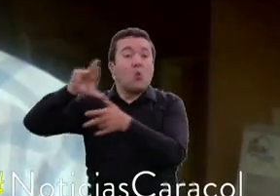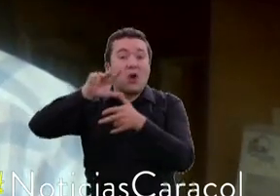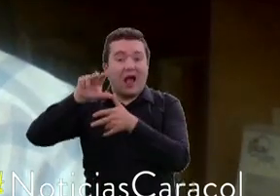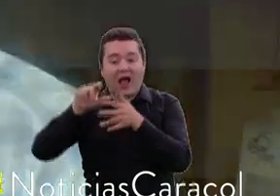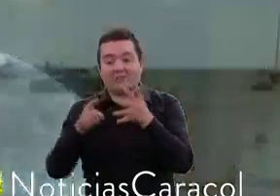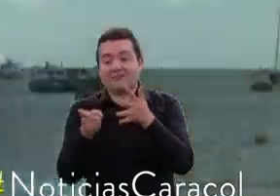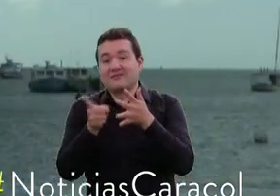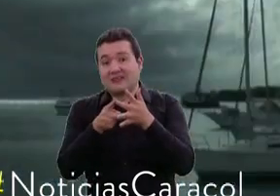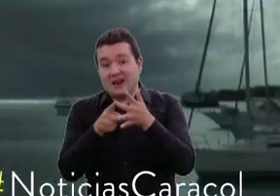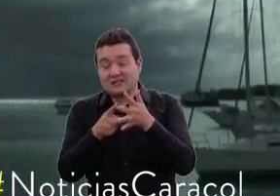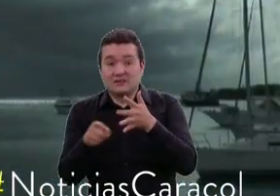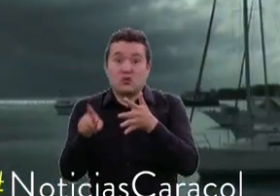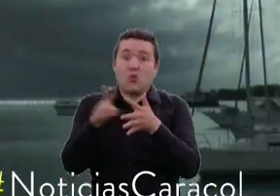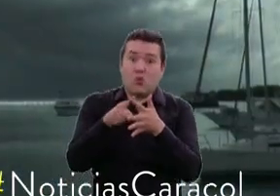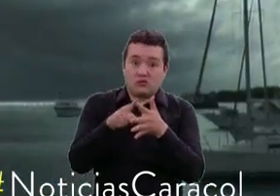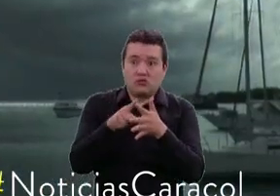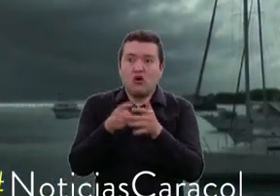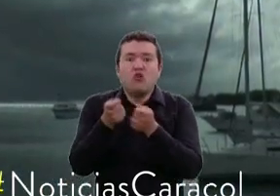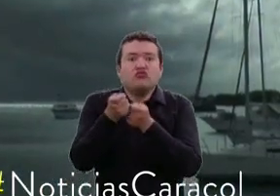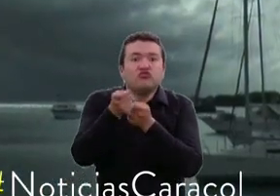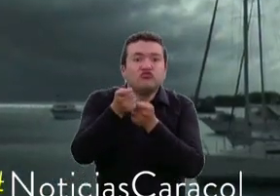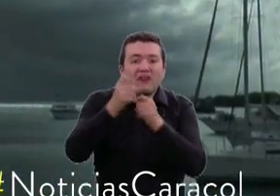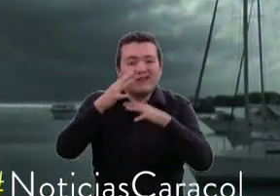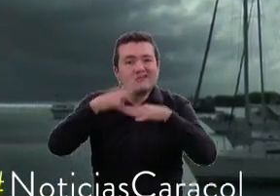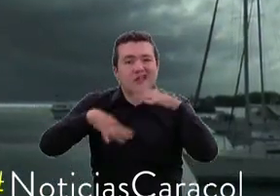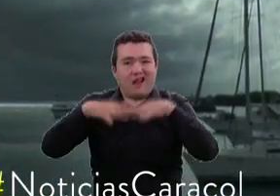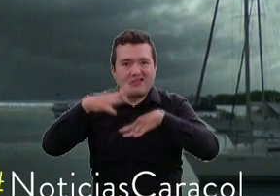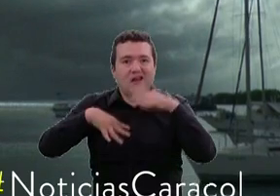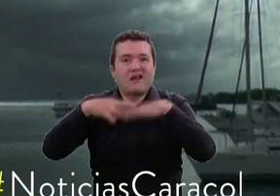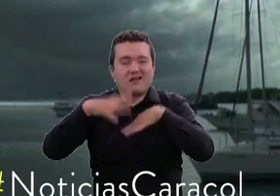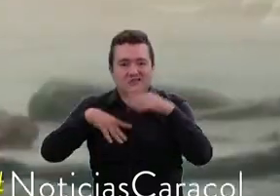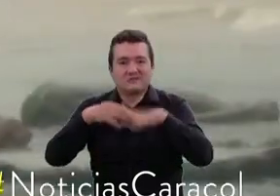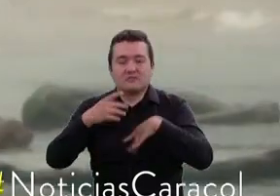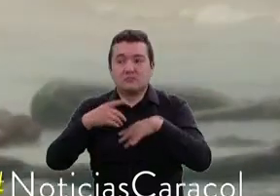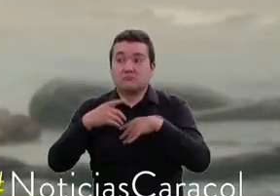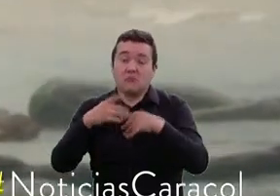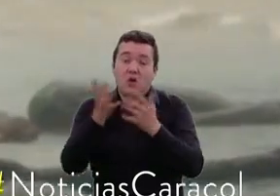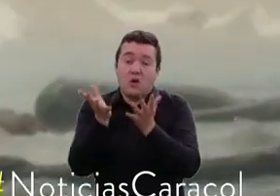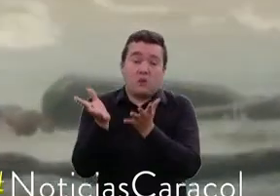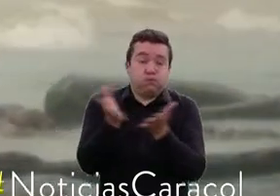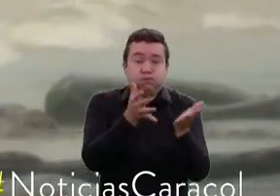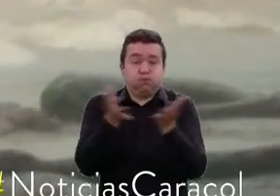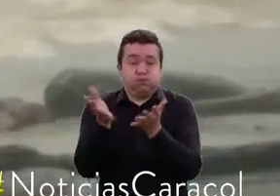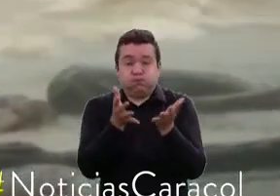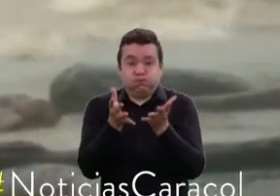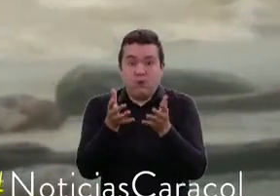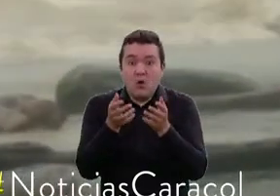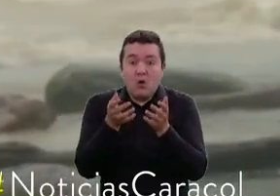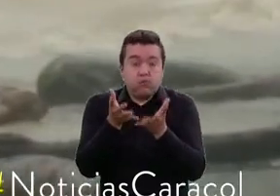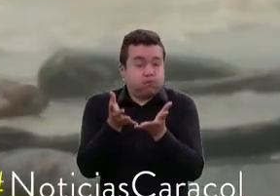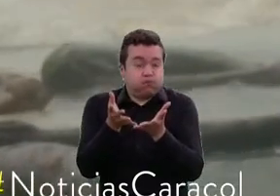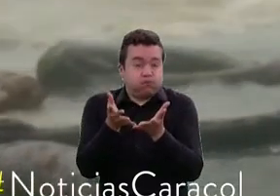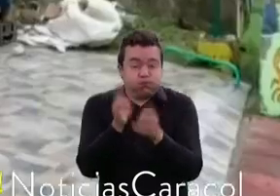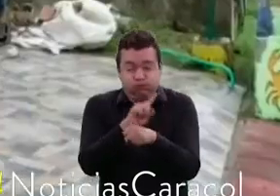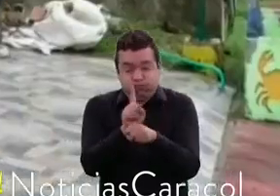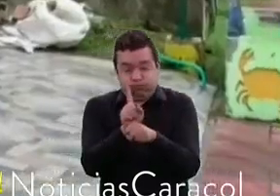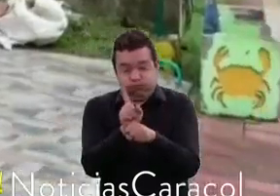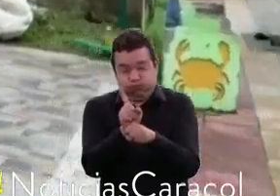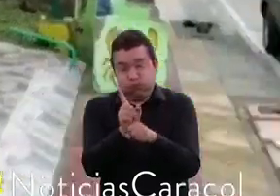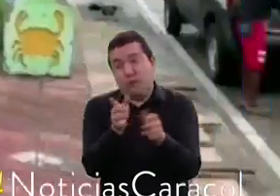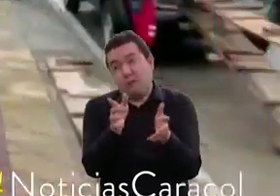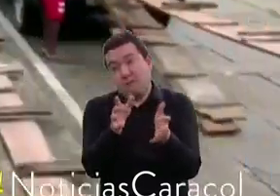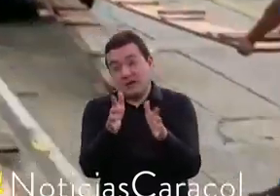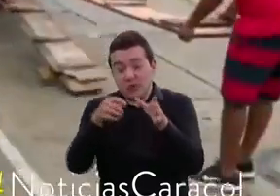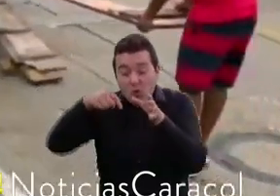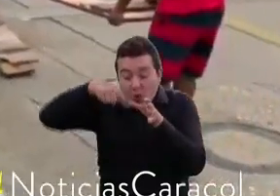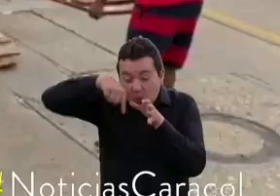allí muy cerca del archipiélago de San Andrés y Providencia, con vientos máximos sostenidos que pueden estar alrededor de su núcleo